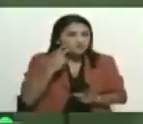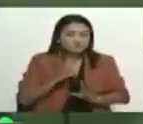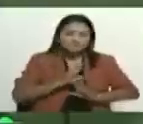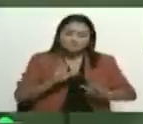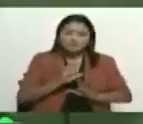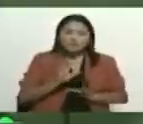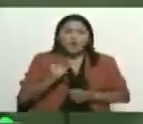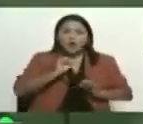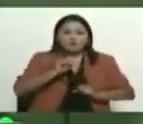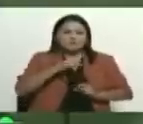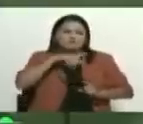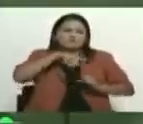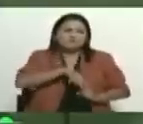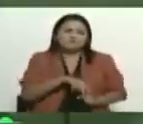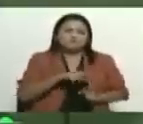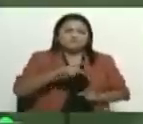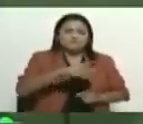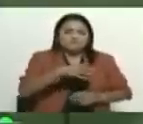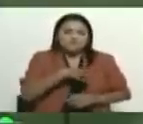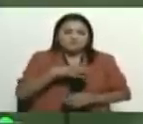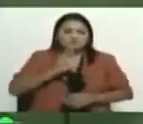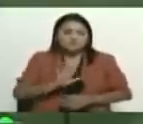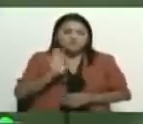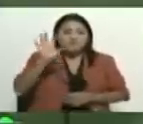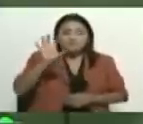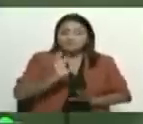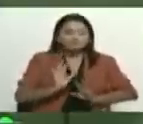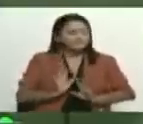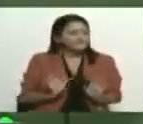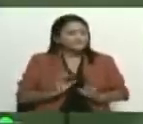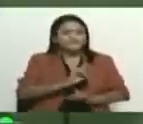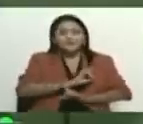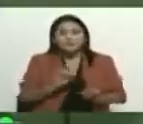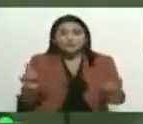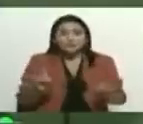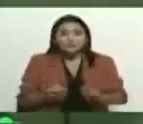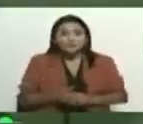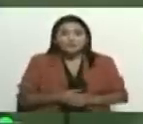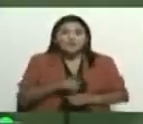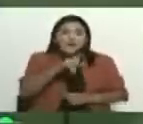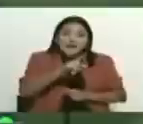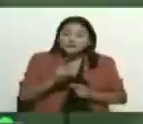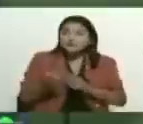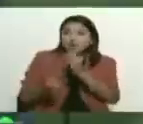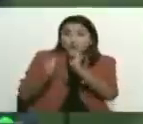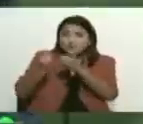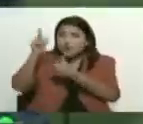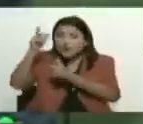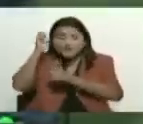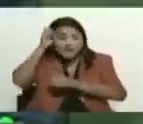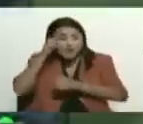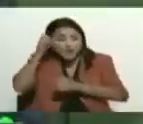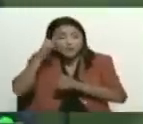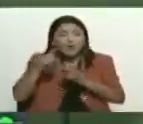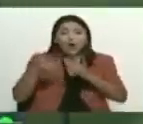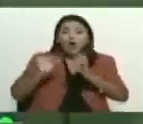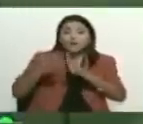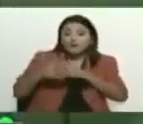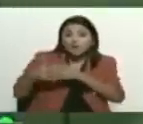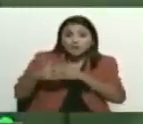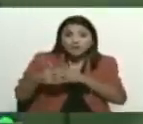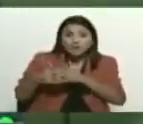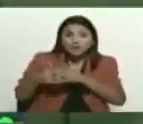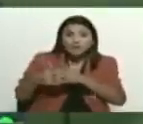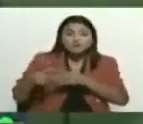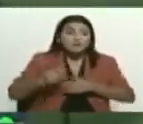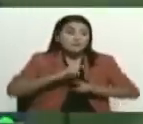nacionalistas. Si bien estos fenómenos tienen sus principales manifestaciones en Europa y en los Estados Unidos de América, nuestra propia región